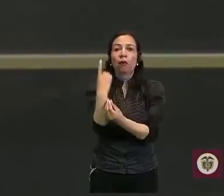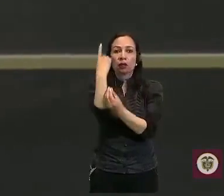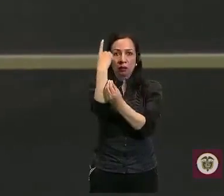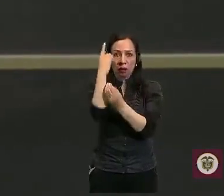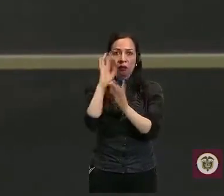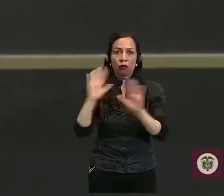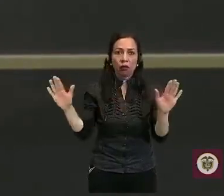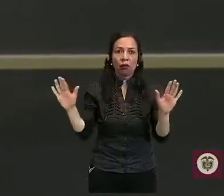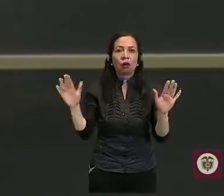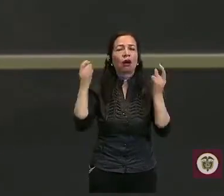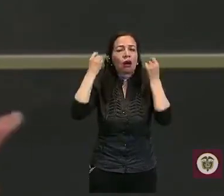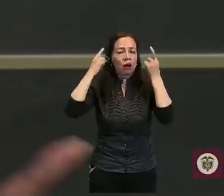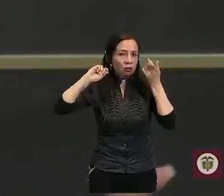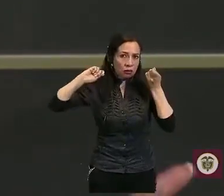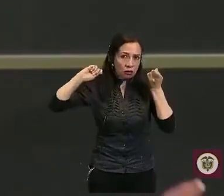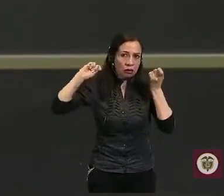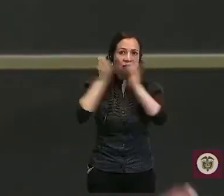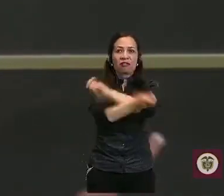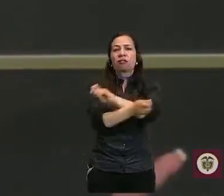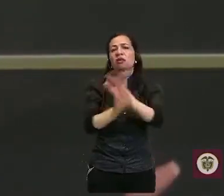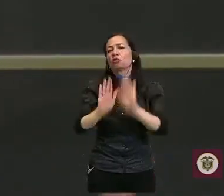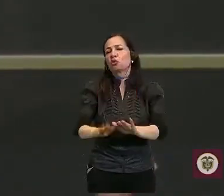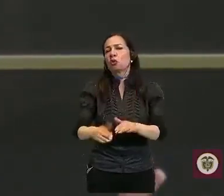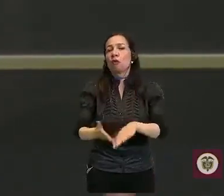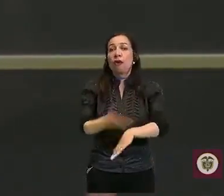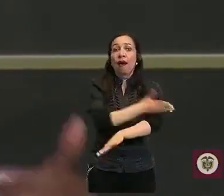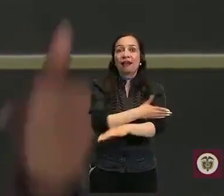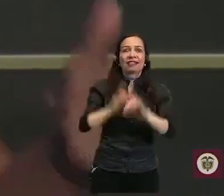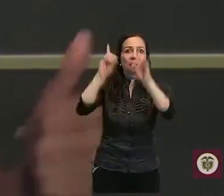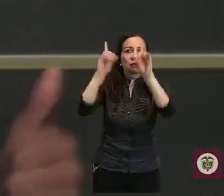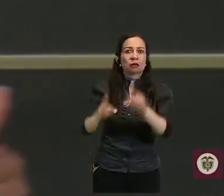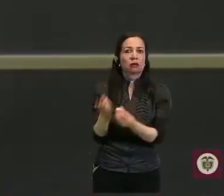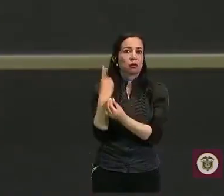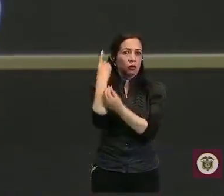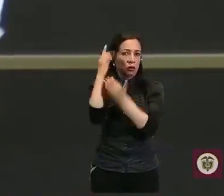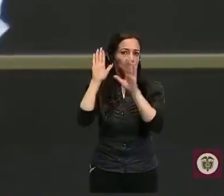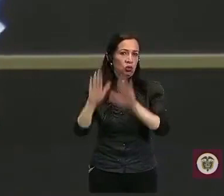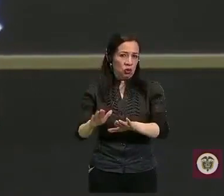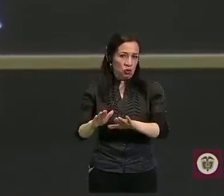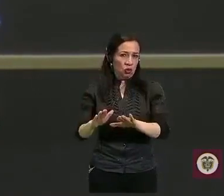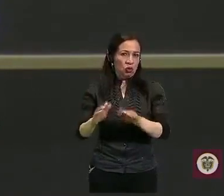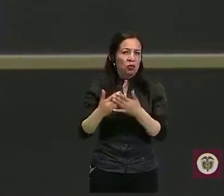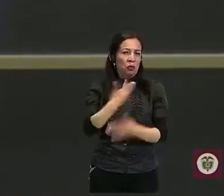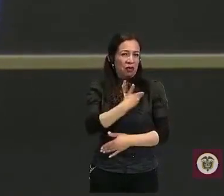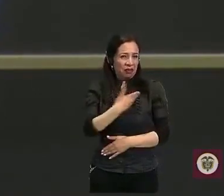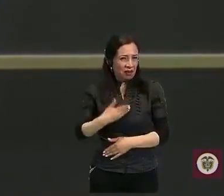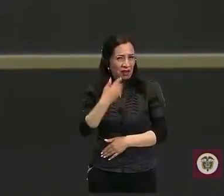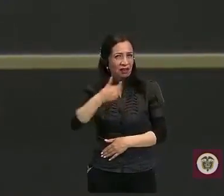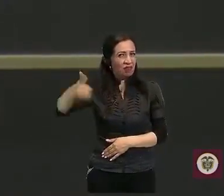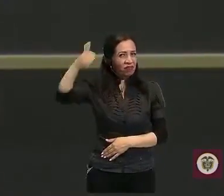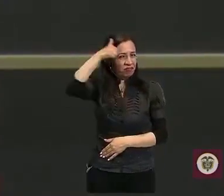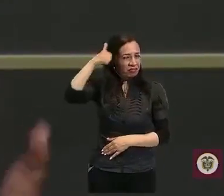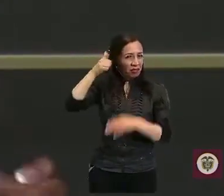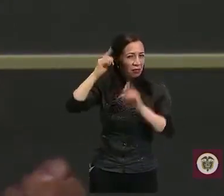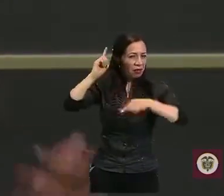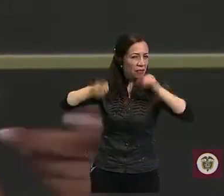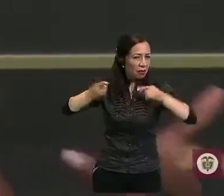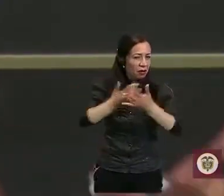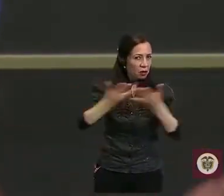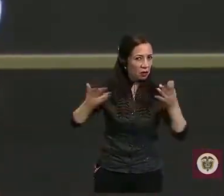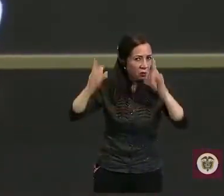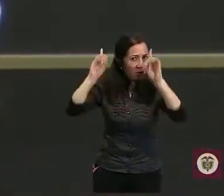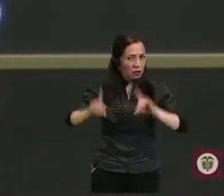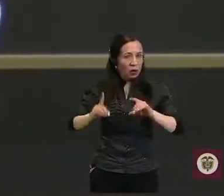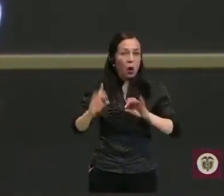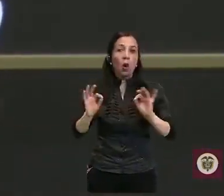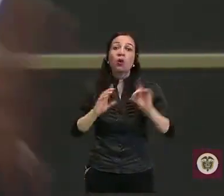entendimos que también la transformación pasa por las decisiones políticas que se tomen desde el Ejecutivo, en los parlamentos o en donde se toma la decisión para distribuir